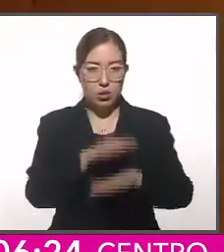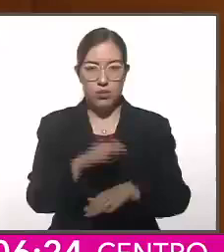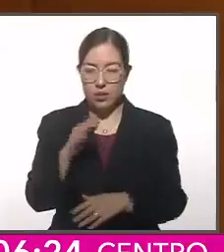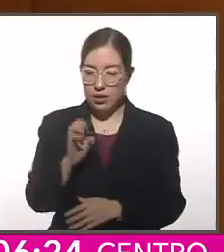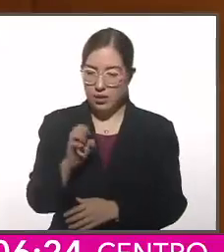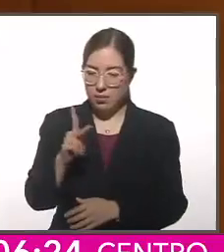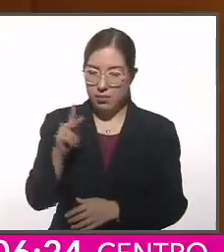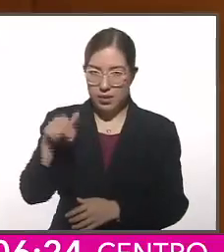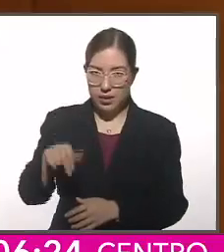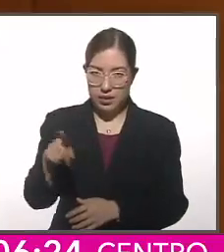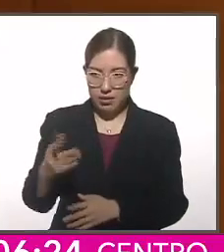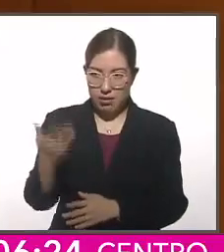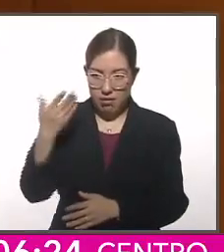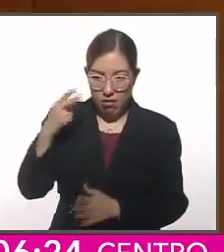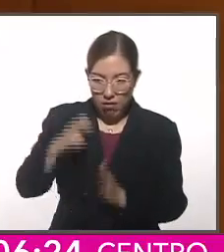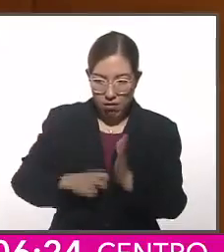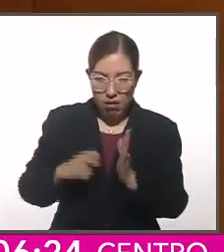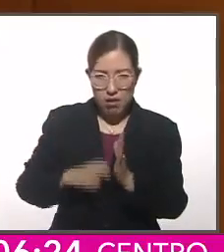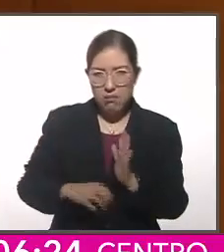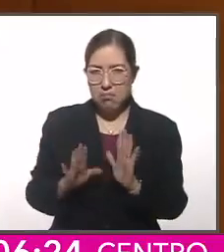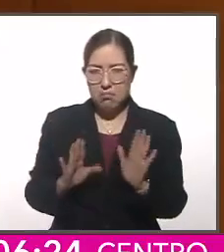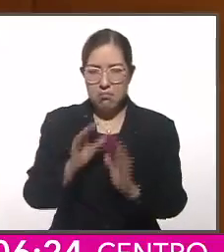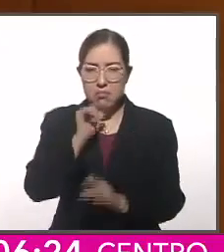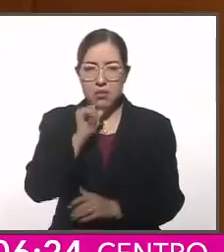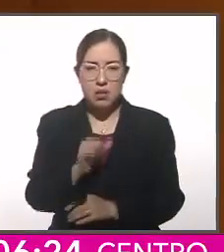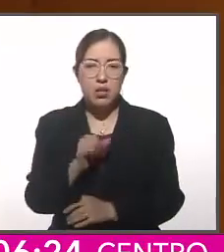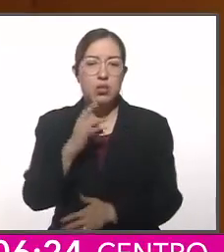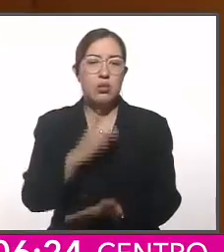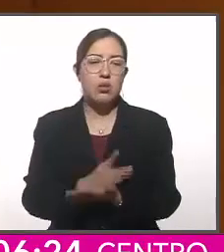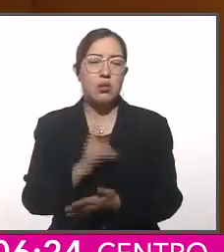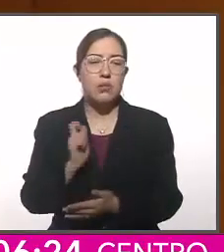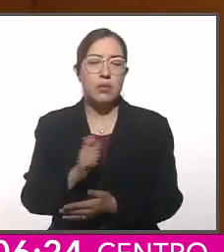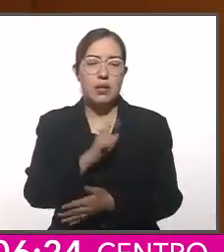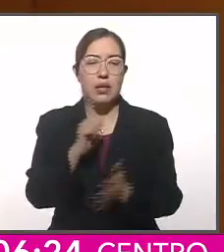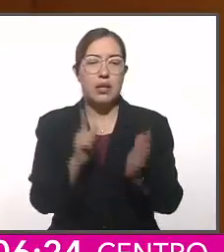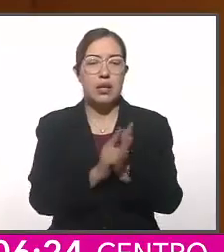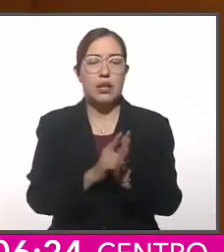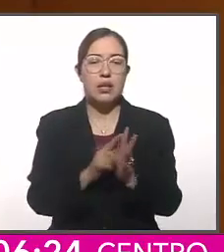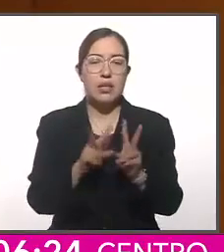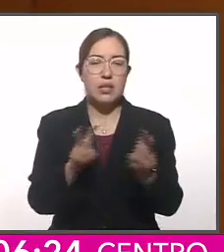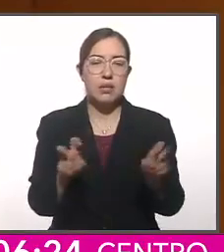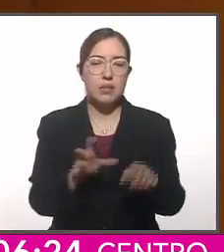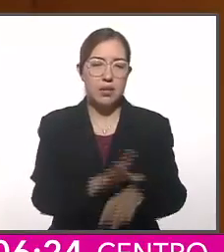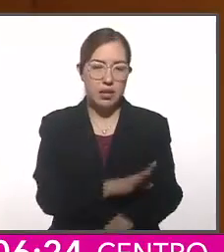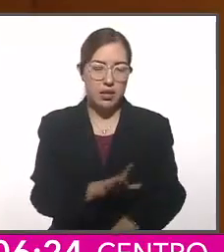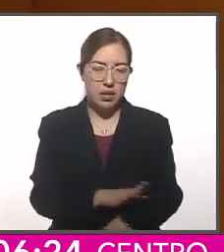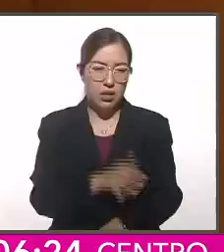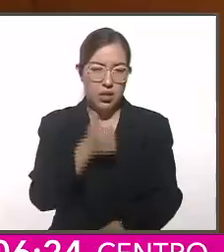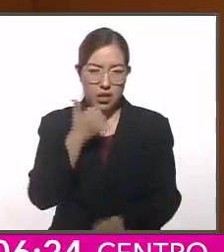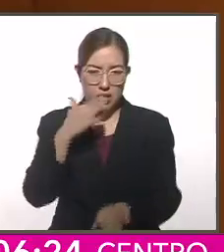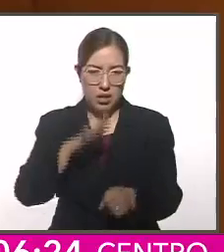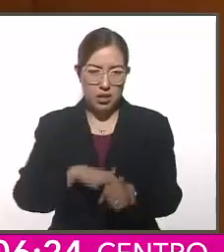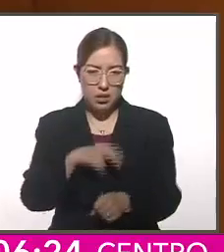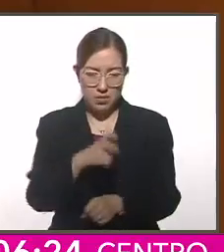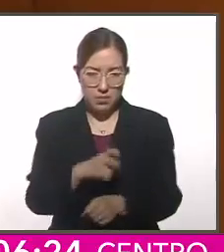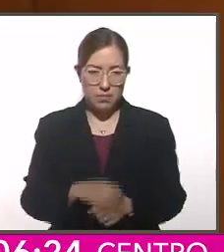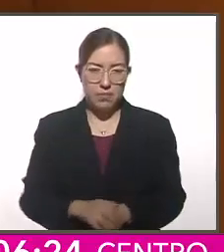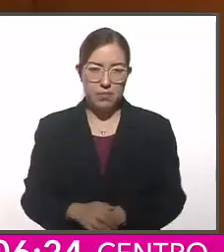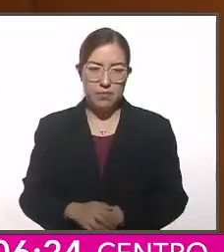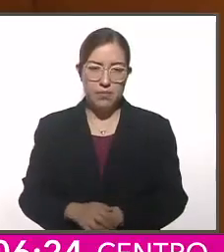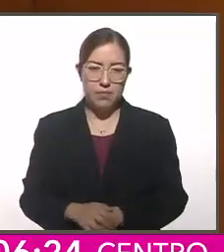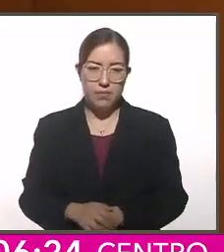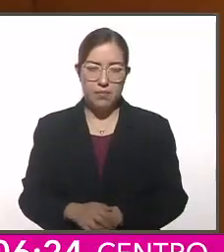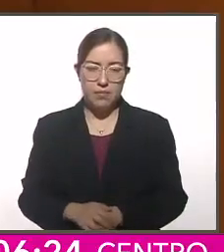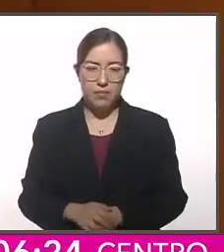ni siquiera es una reforma energética, es una reforma de corte eléctrico-administrativa. ¿Se está echando